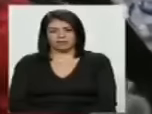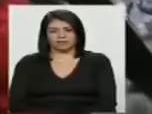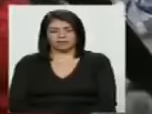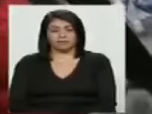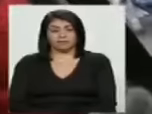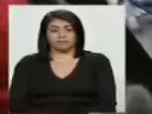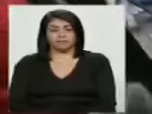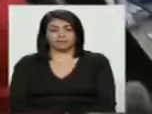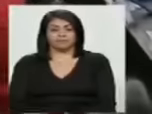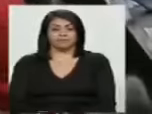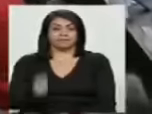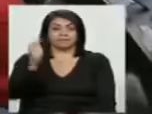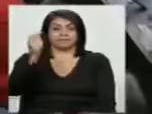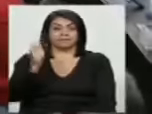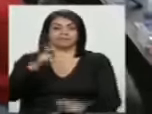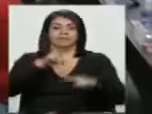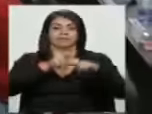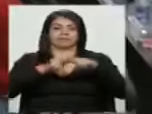Por favor, diputadas, a sus curules.